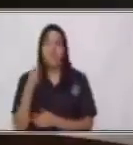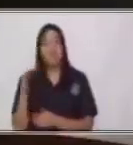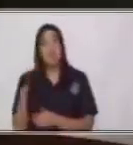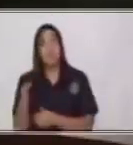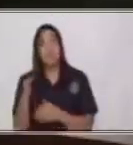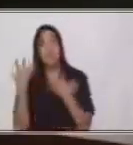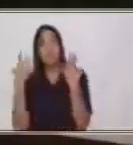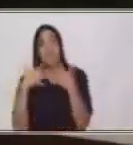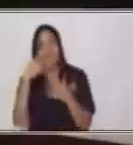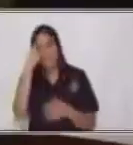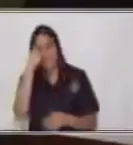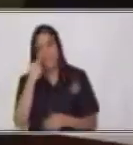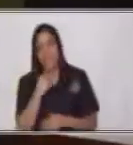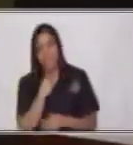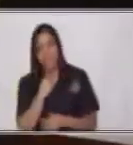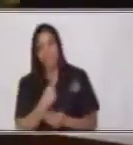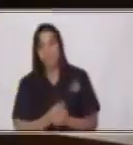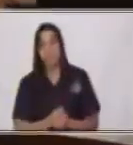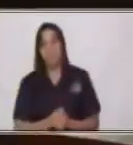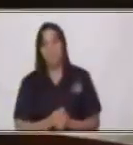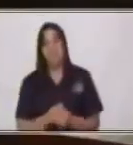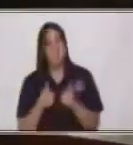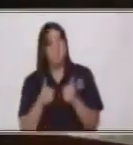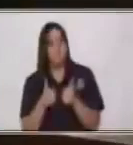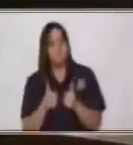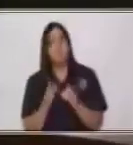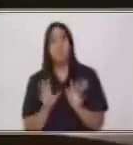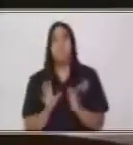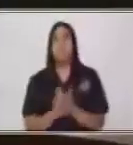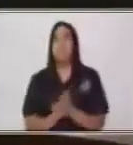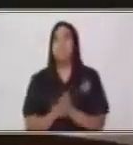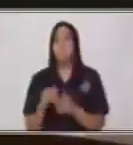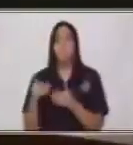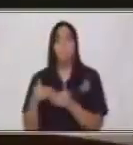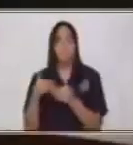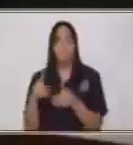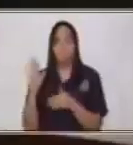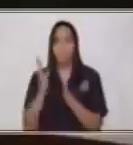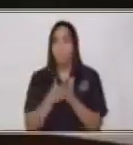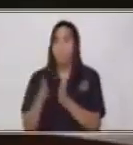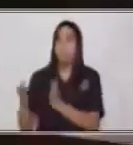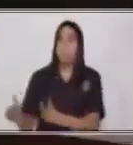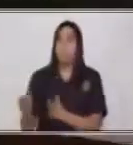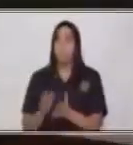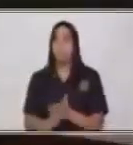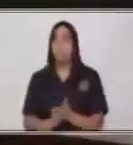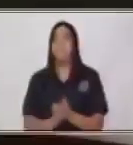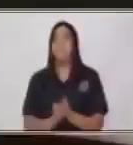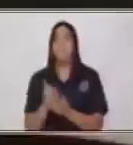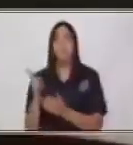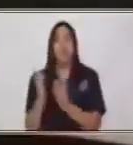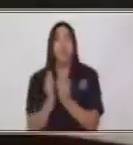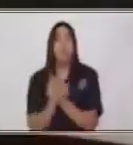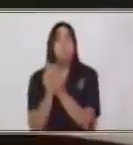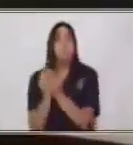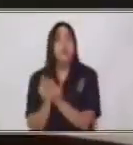De 10 centavos. Muy bien, vamos con el siguiente. Dice el